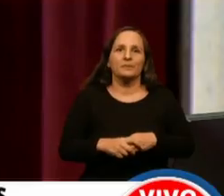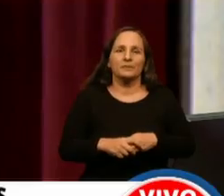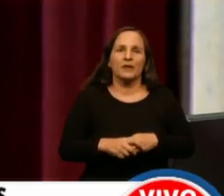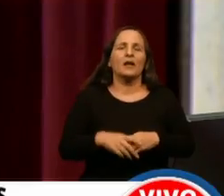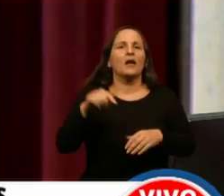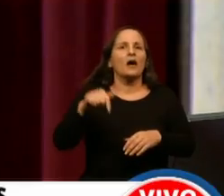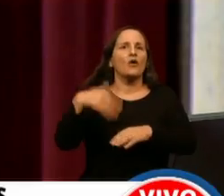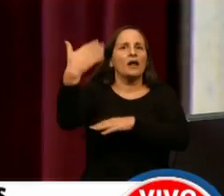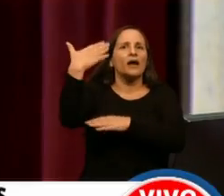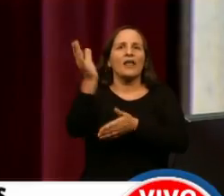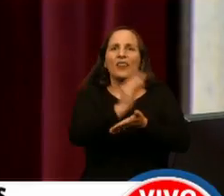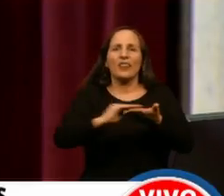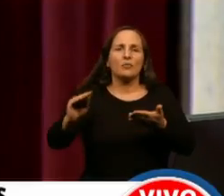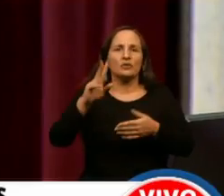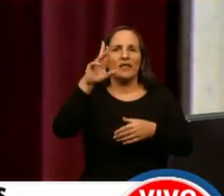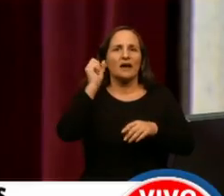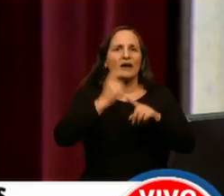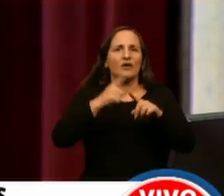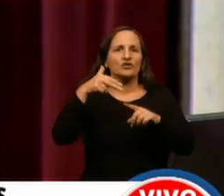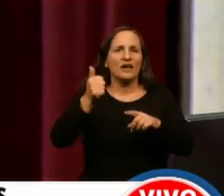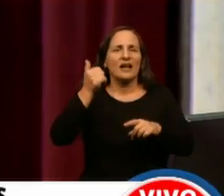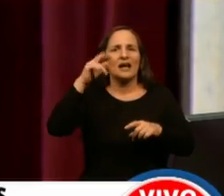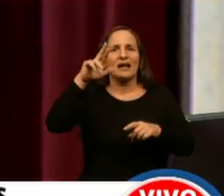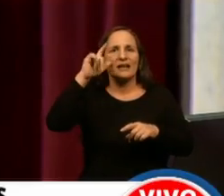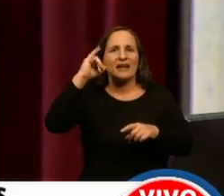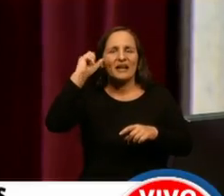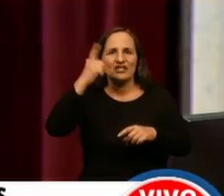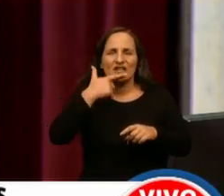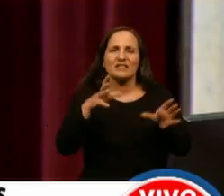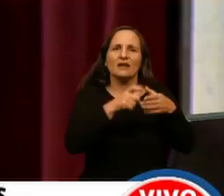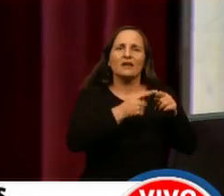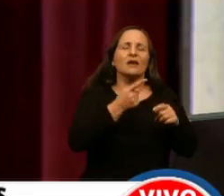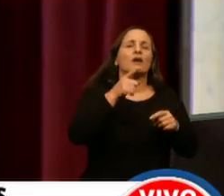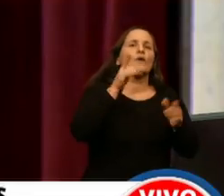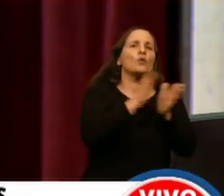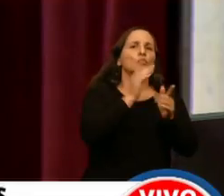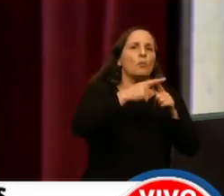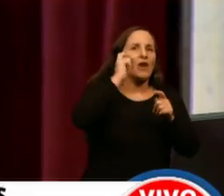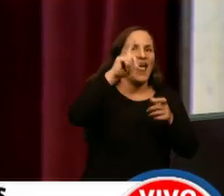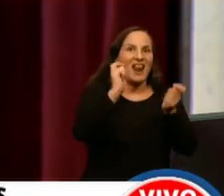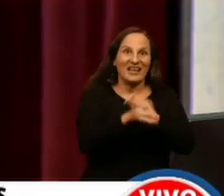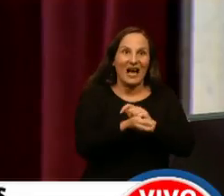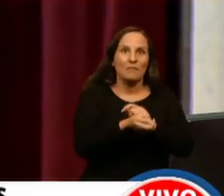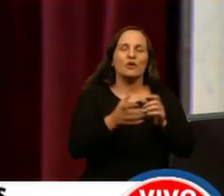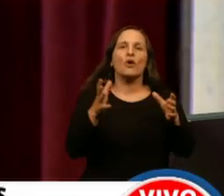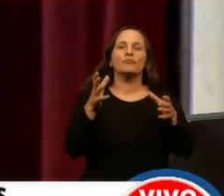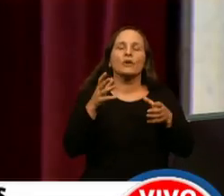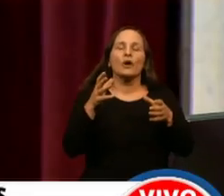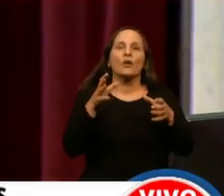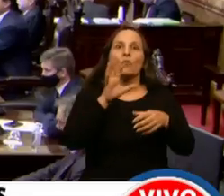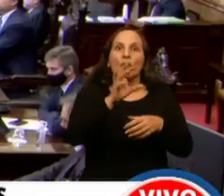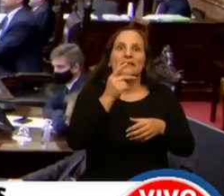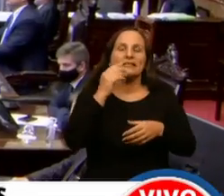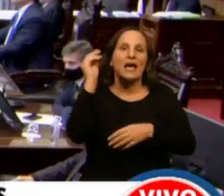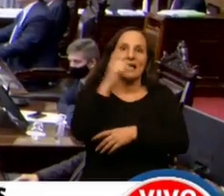tiene la palabra la diputada roxana y reyes juntos por el cambio usher provincia de santa cruz